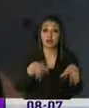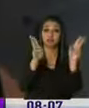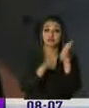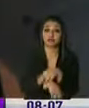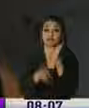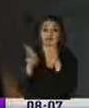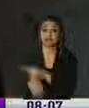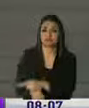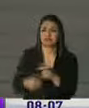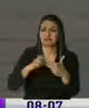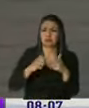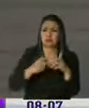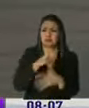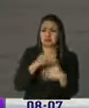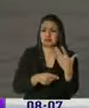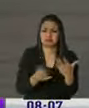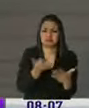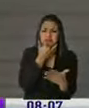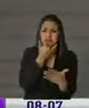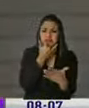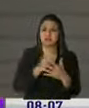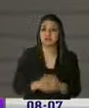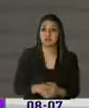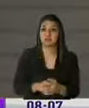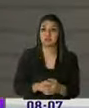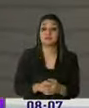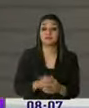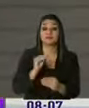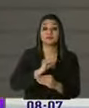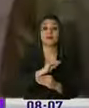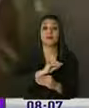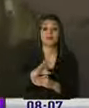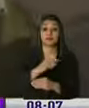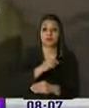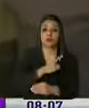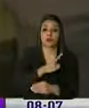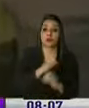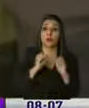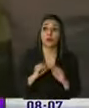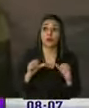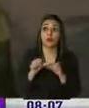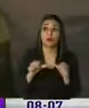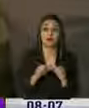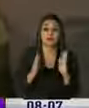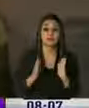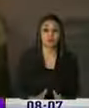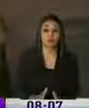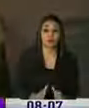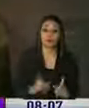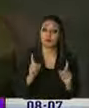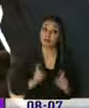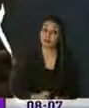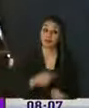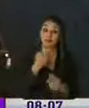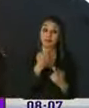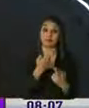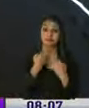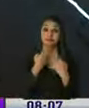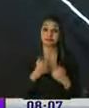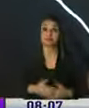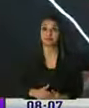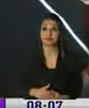estaban inmersos en algunas infracciones. La notificación se extendió para que los dueños o administradores respondan por las faltas. En